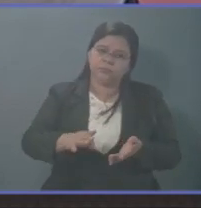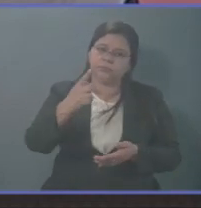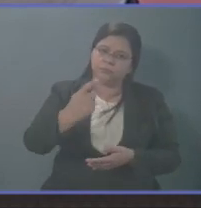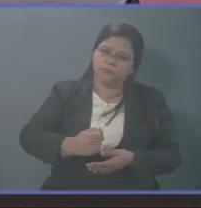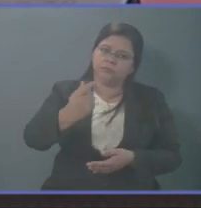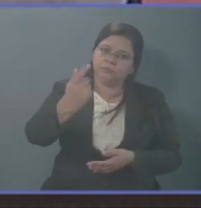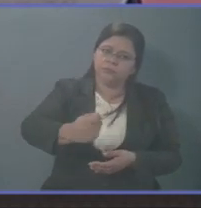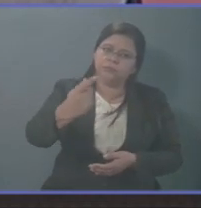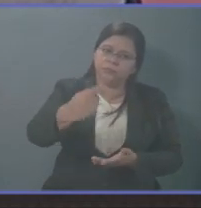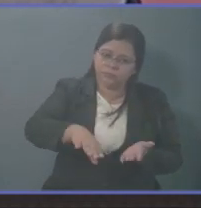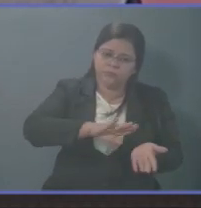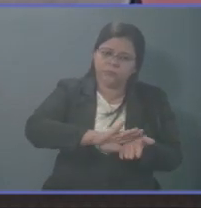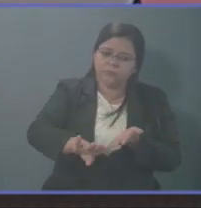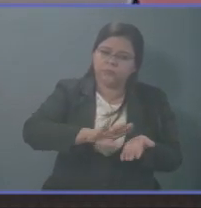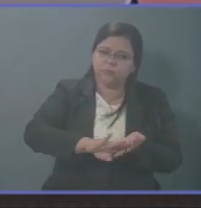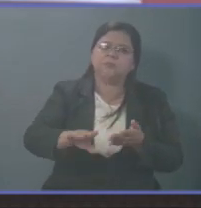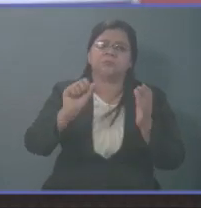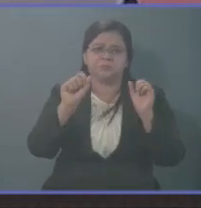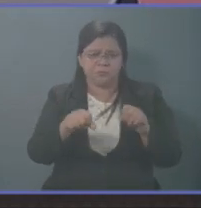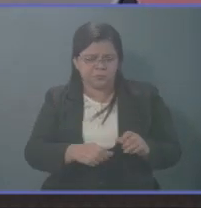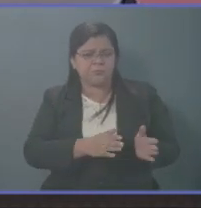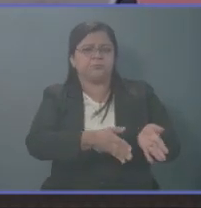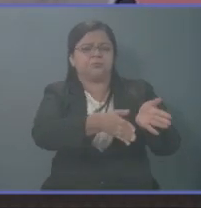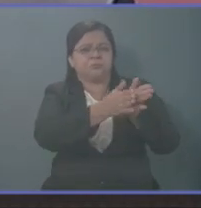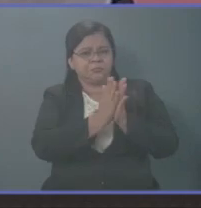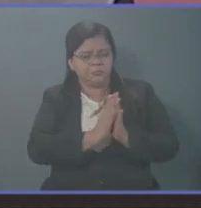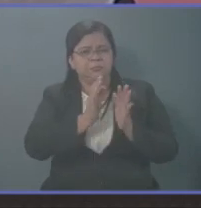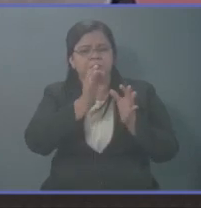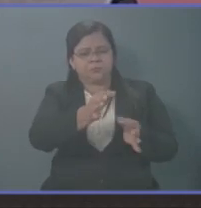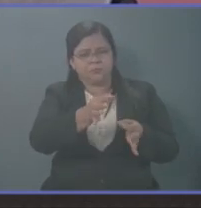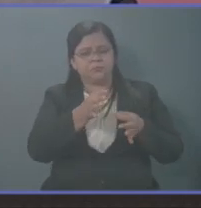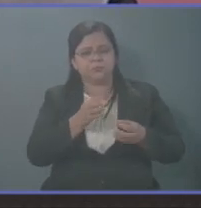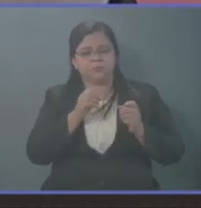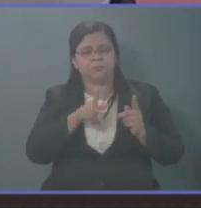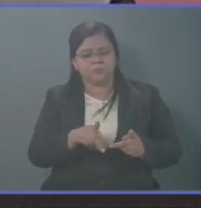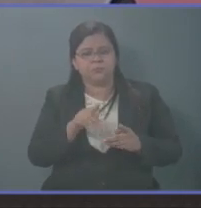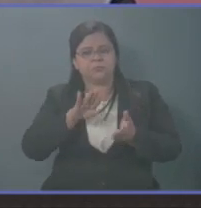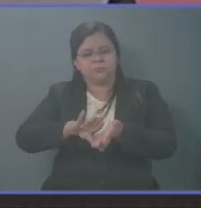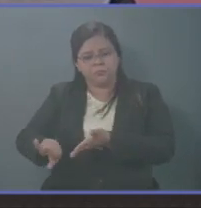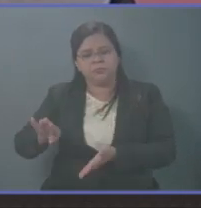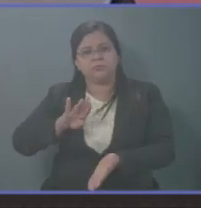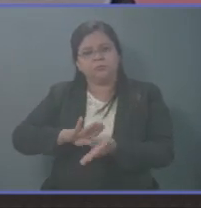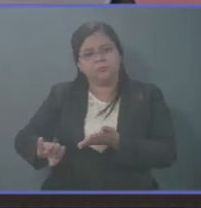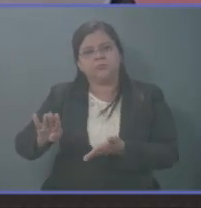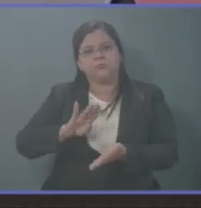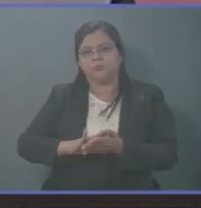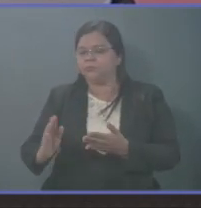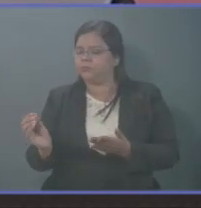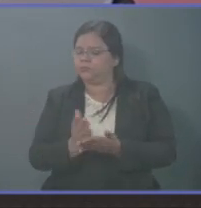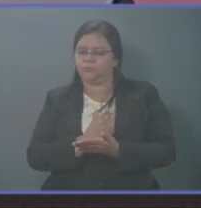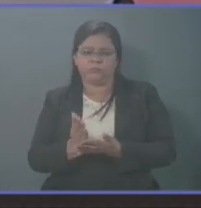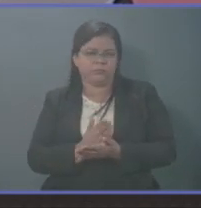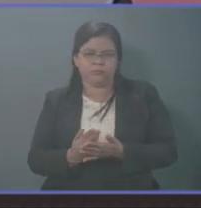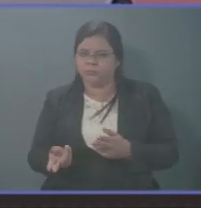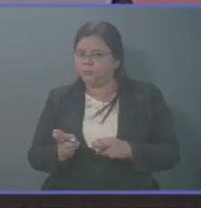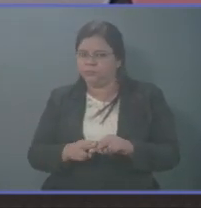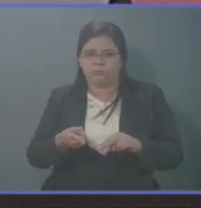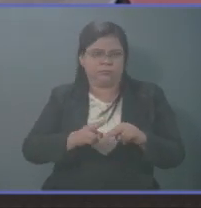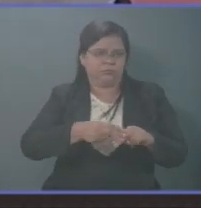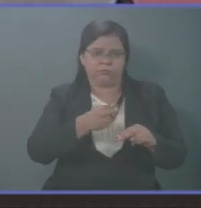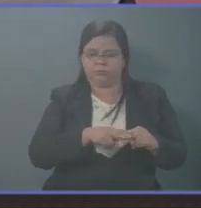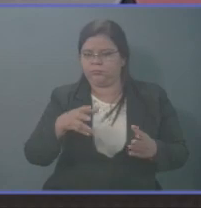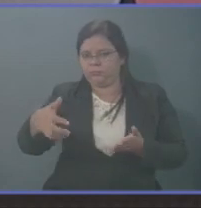la renta, para que efectúen la citada solicitud y los respectivos pagos sin que causen multas, intereses o